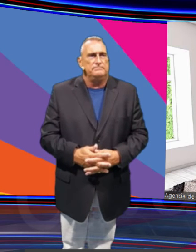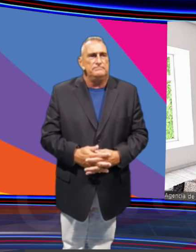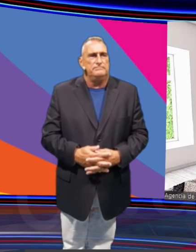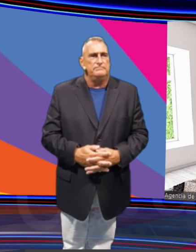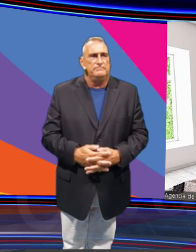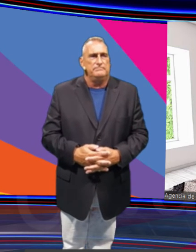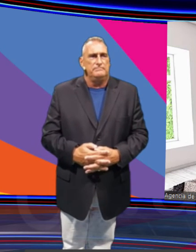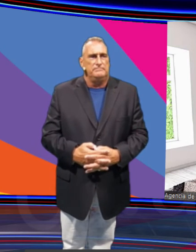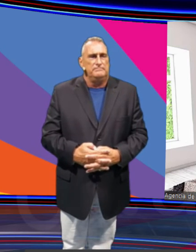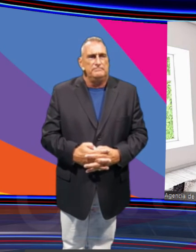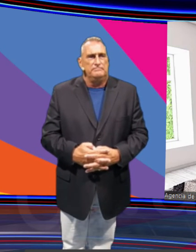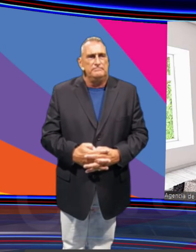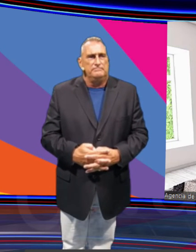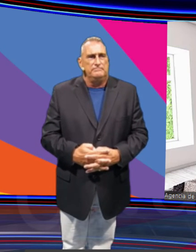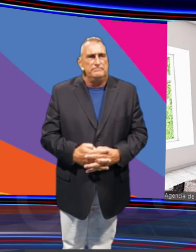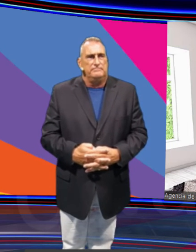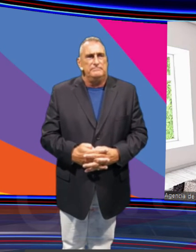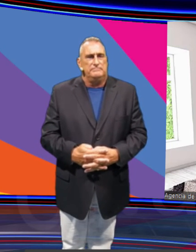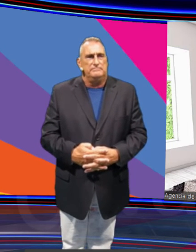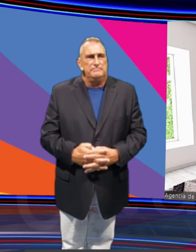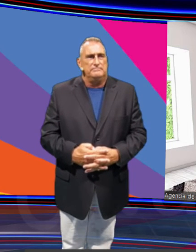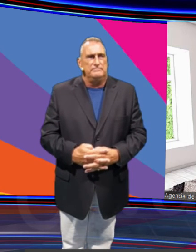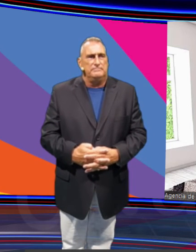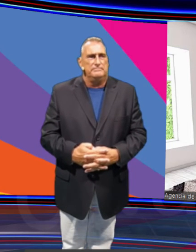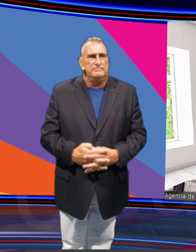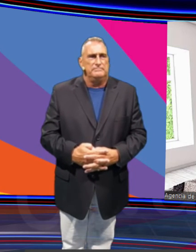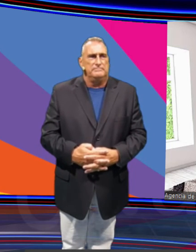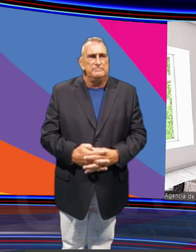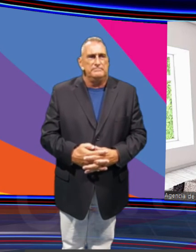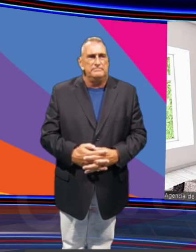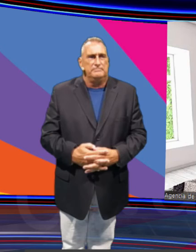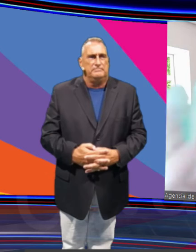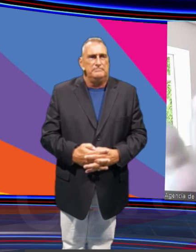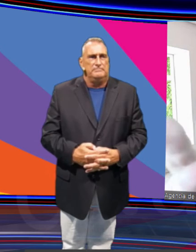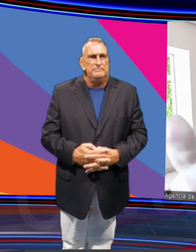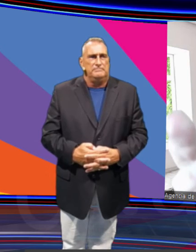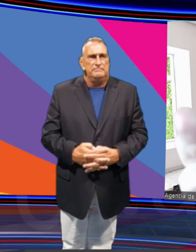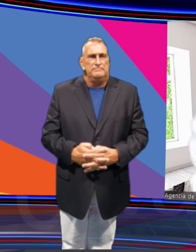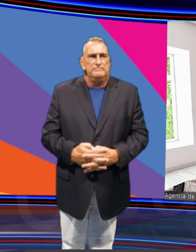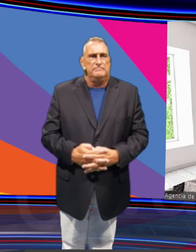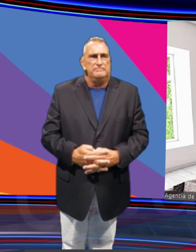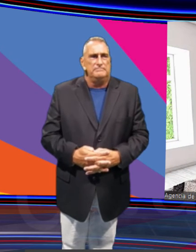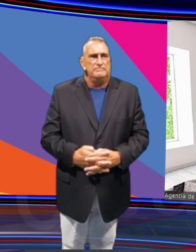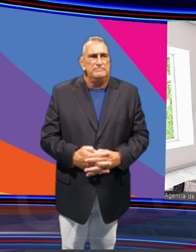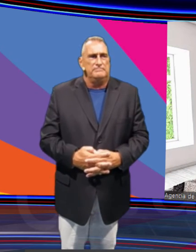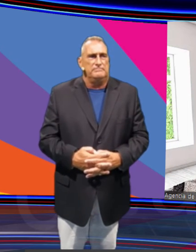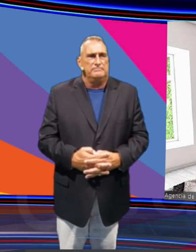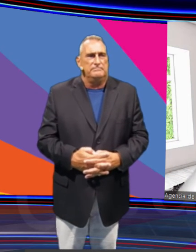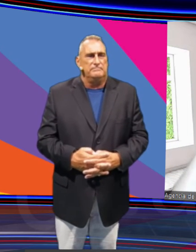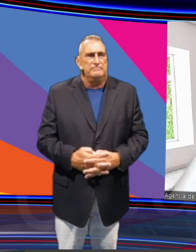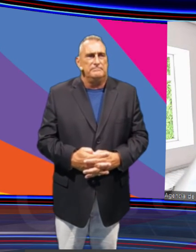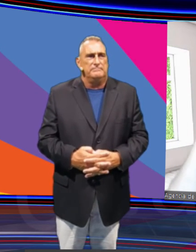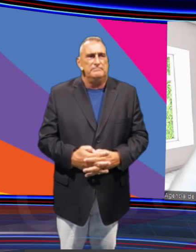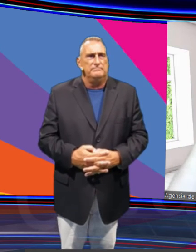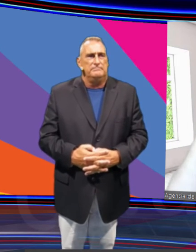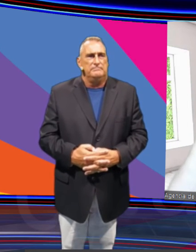de pensar, o sea, que adviertan que de aquí en adelante hasta la elección de agosto puede haber todos los